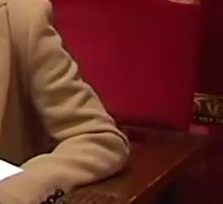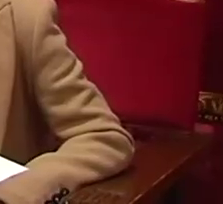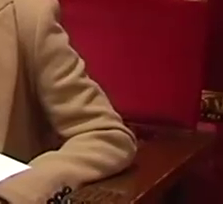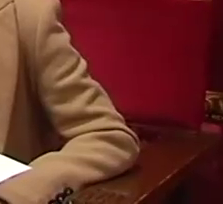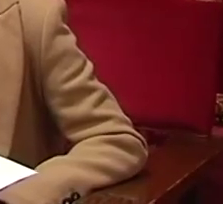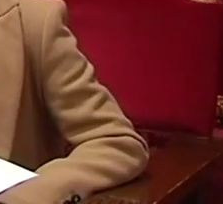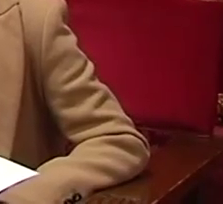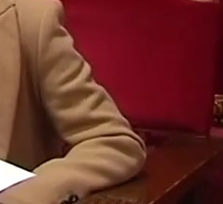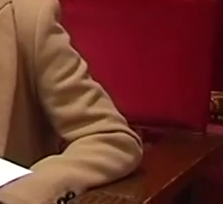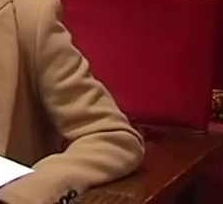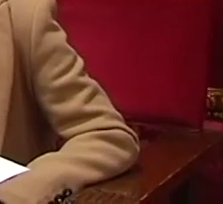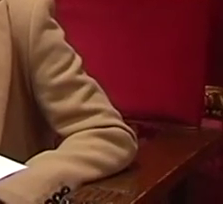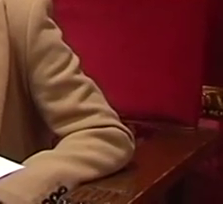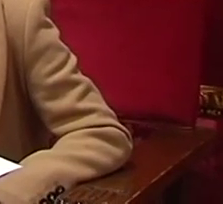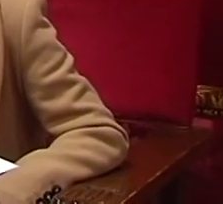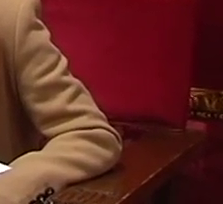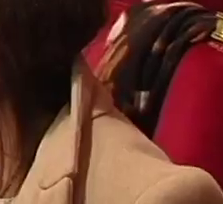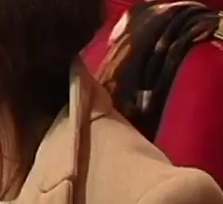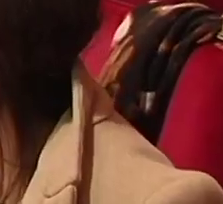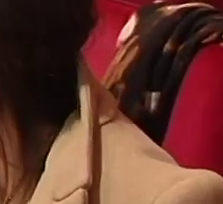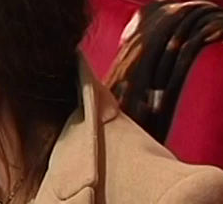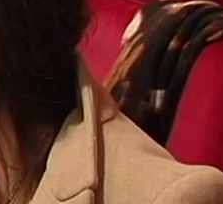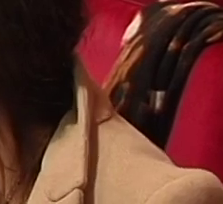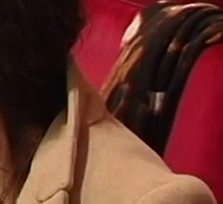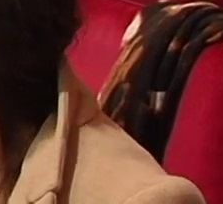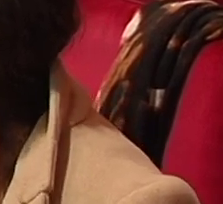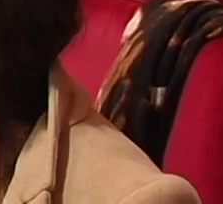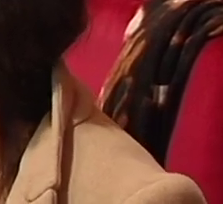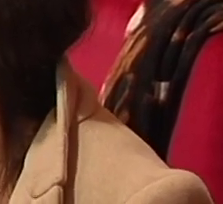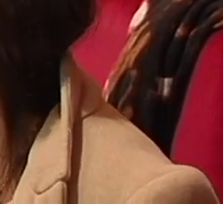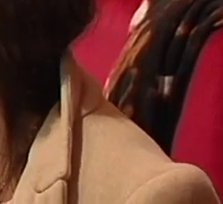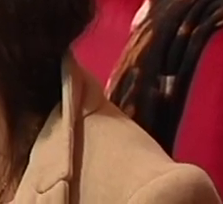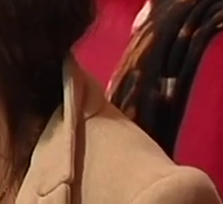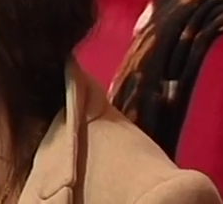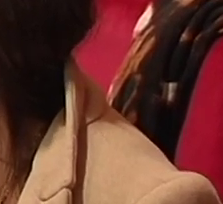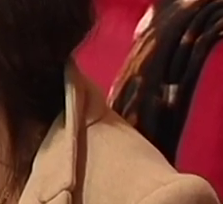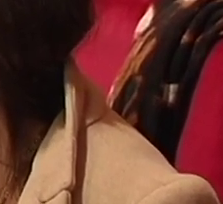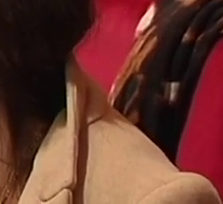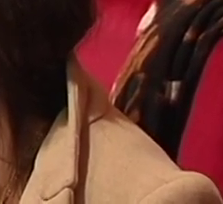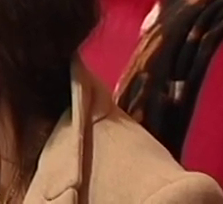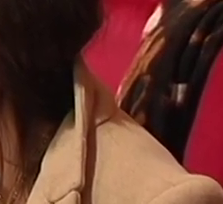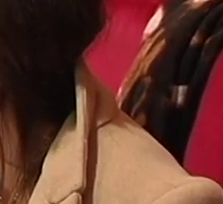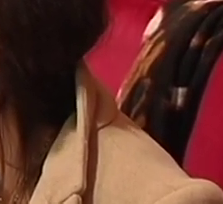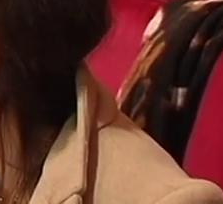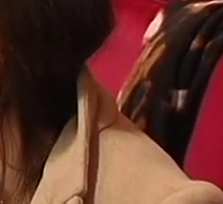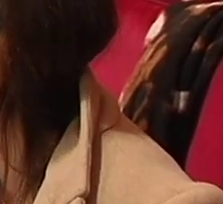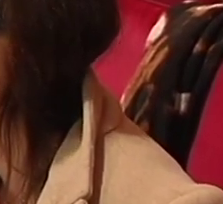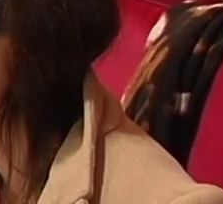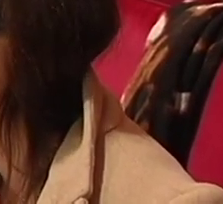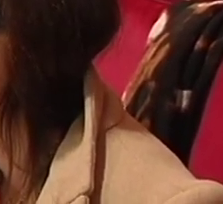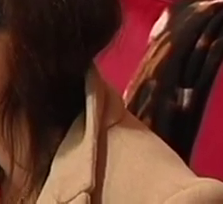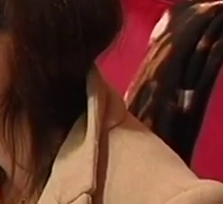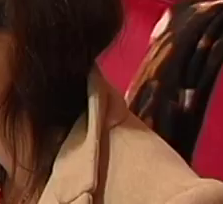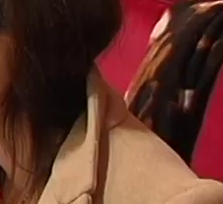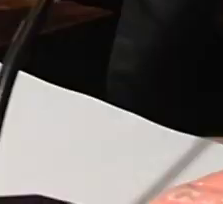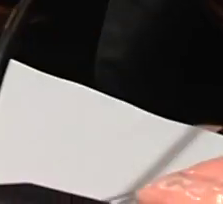al área de turismo que diseñe rutas que ayuden a conocer el patrimonio artístico y religioso de Granada y que la Oficina Municipal de Turismo integre estos monumentos dentro